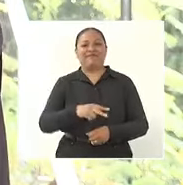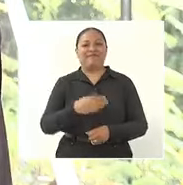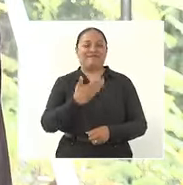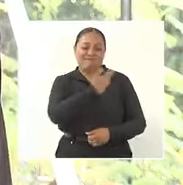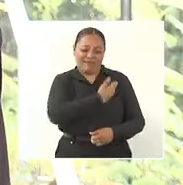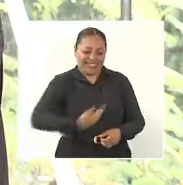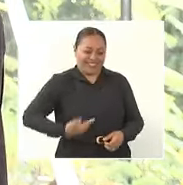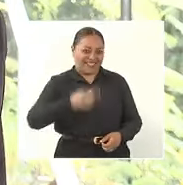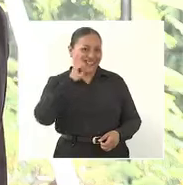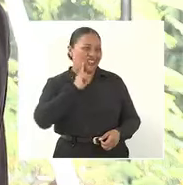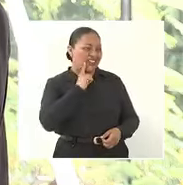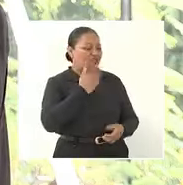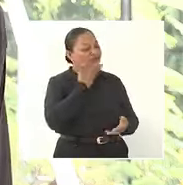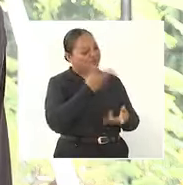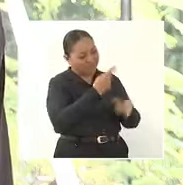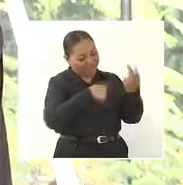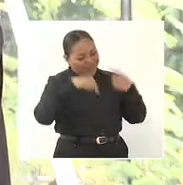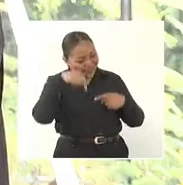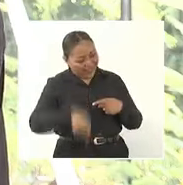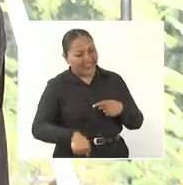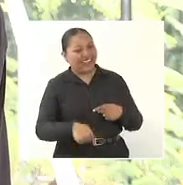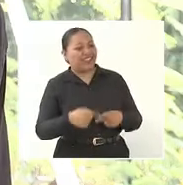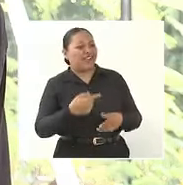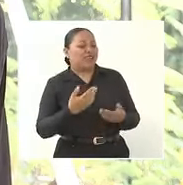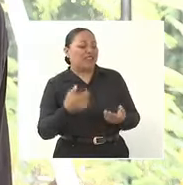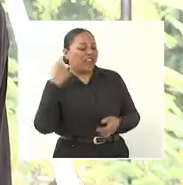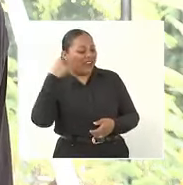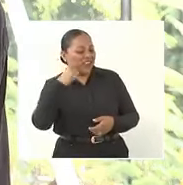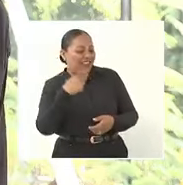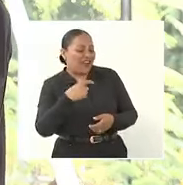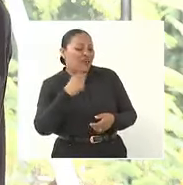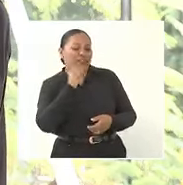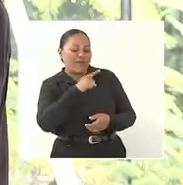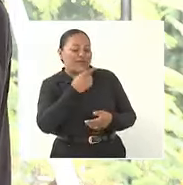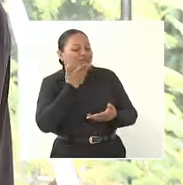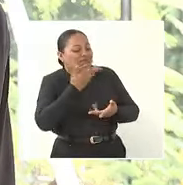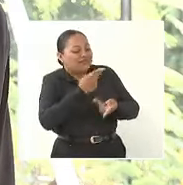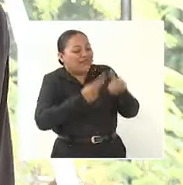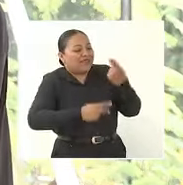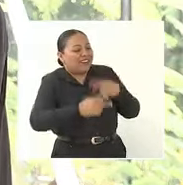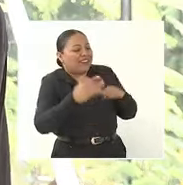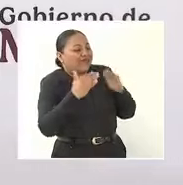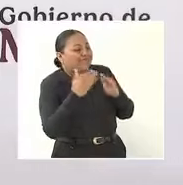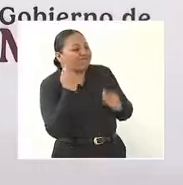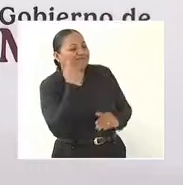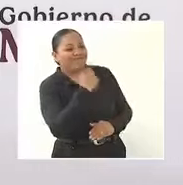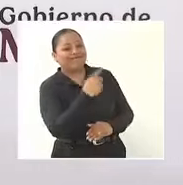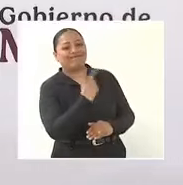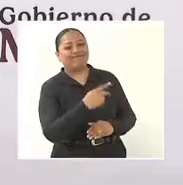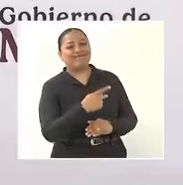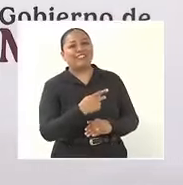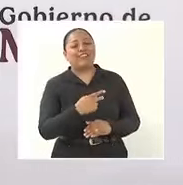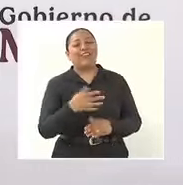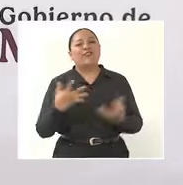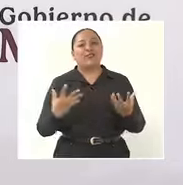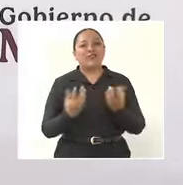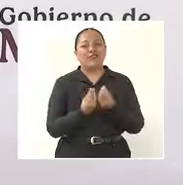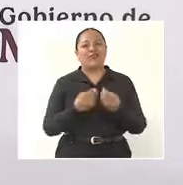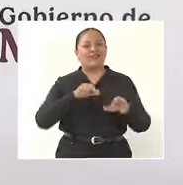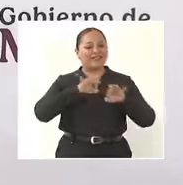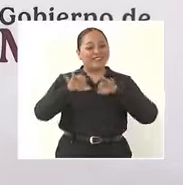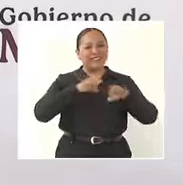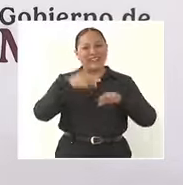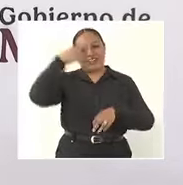su tierra, y le agradecemos su visión de futuro. Estamos listos para trabajar juntos por el México que